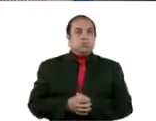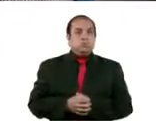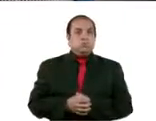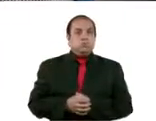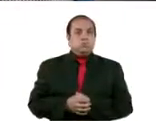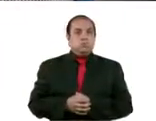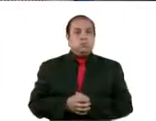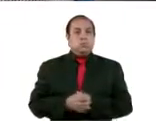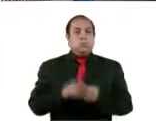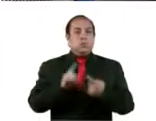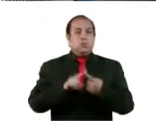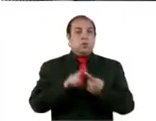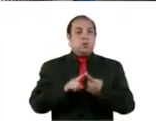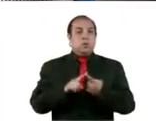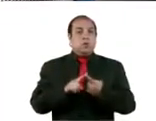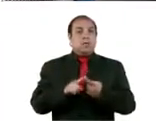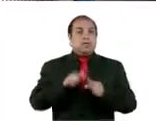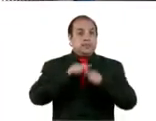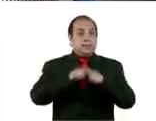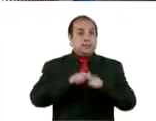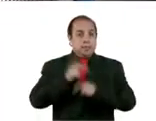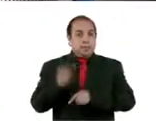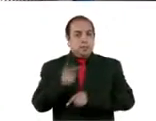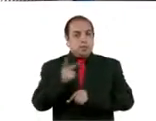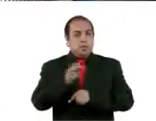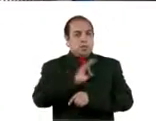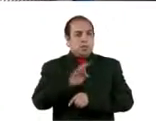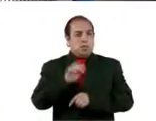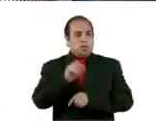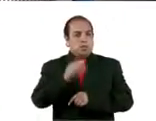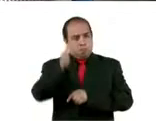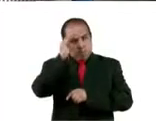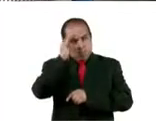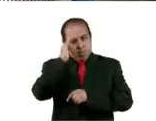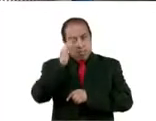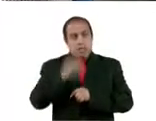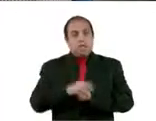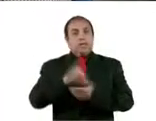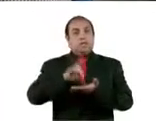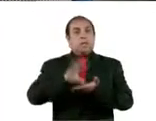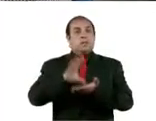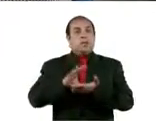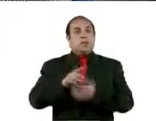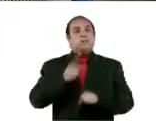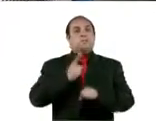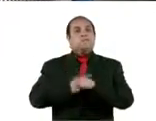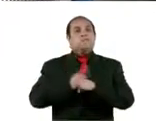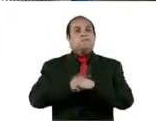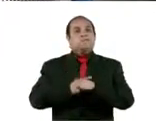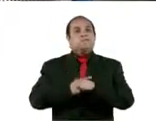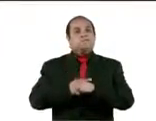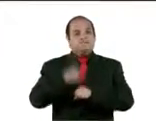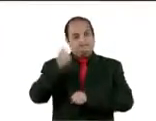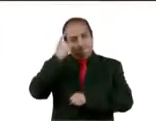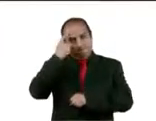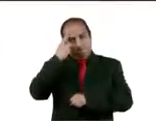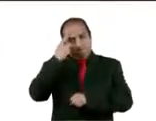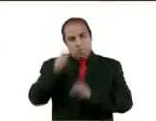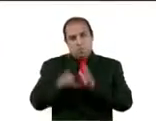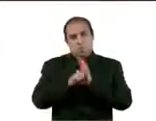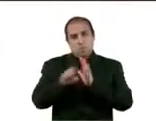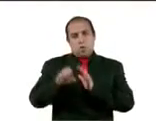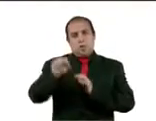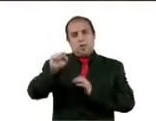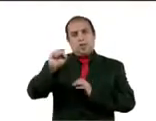más recurrentes es que también si se puede contemplar como una discapacidad las enfermedades mentales, hablando de esquizofrenia, hablando de,